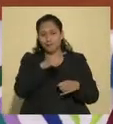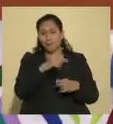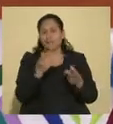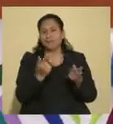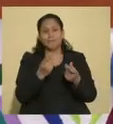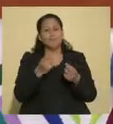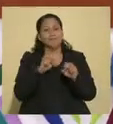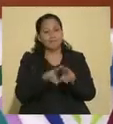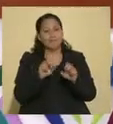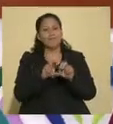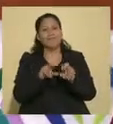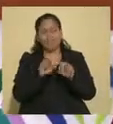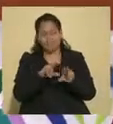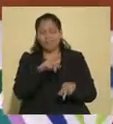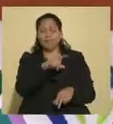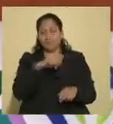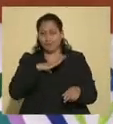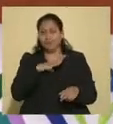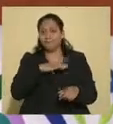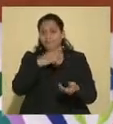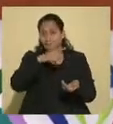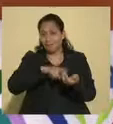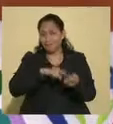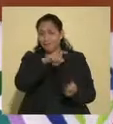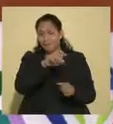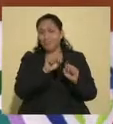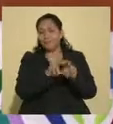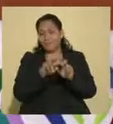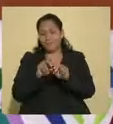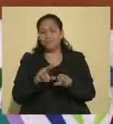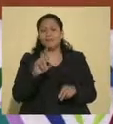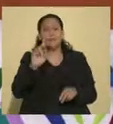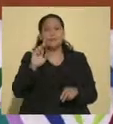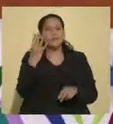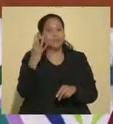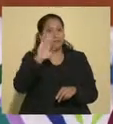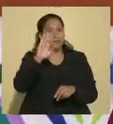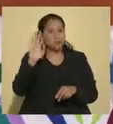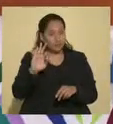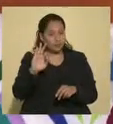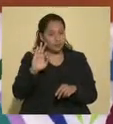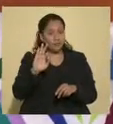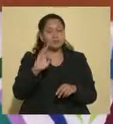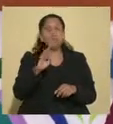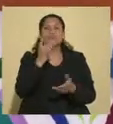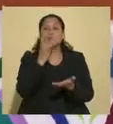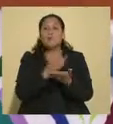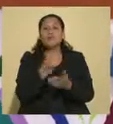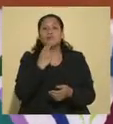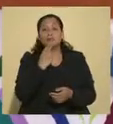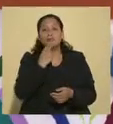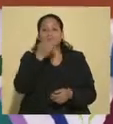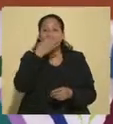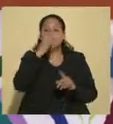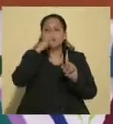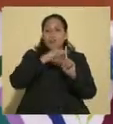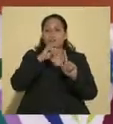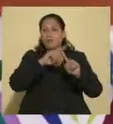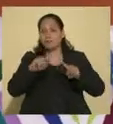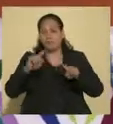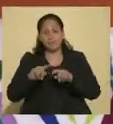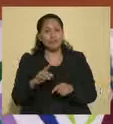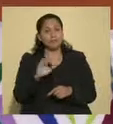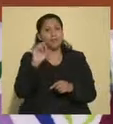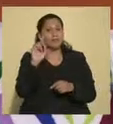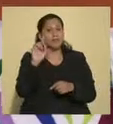activa. llevan una sexualidad activa y solo el 34% utiliza algún método anticonceptivo. 34%.